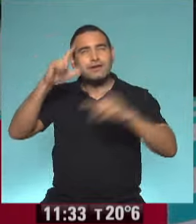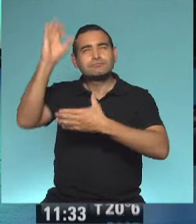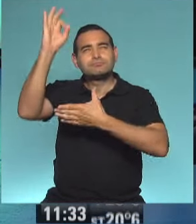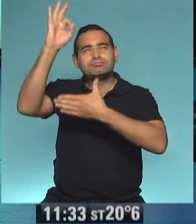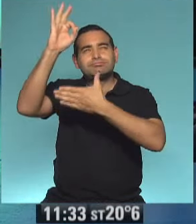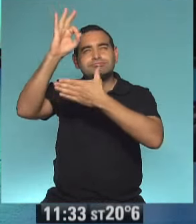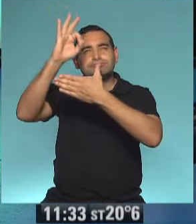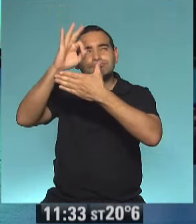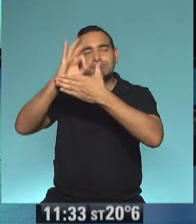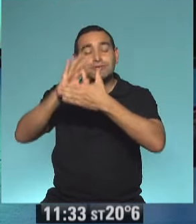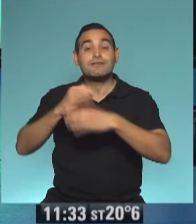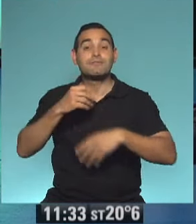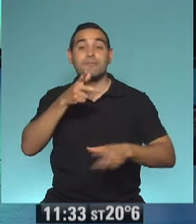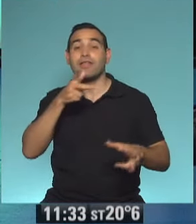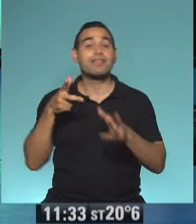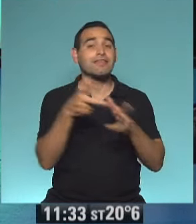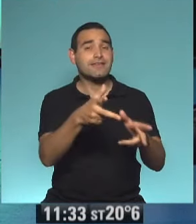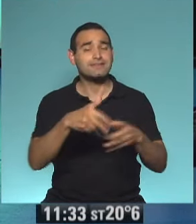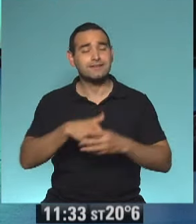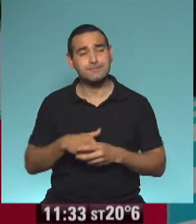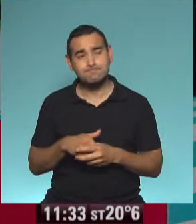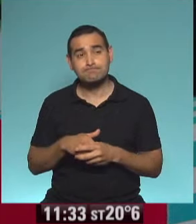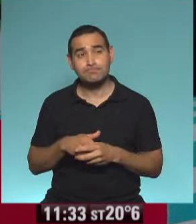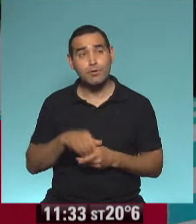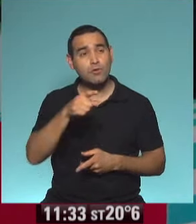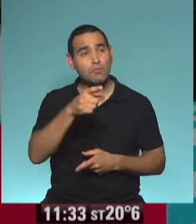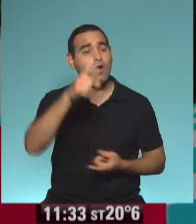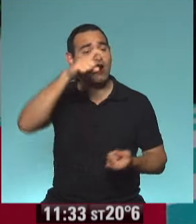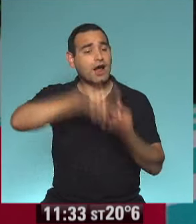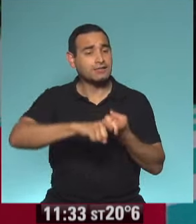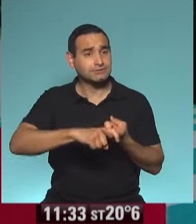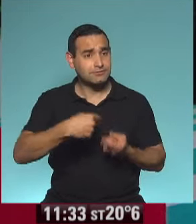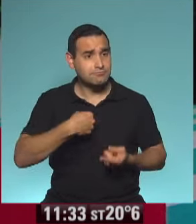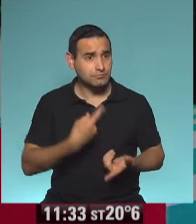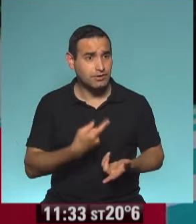sol y le dijo, ¿quiere casarse conmigo?